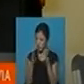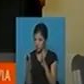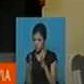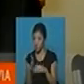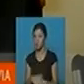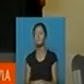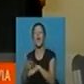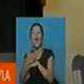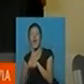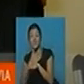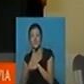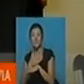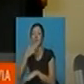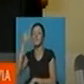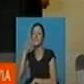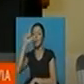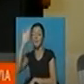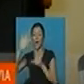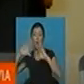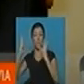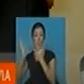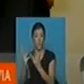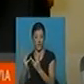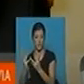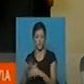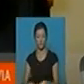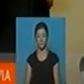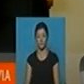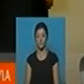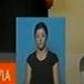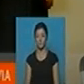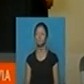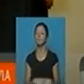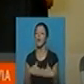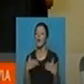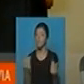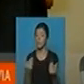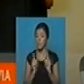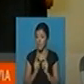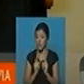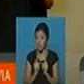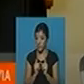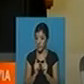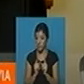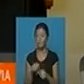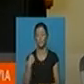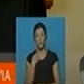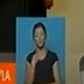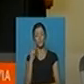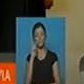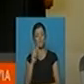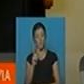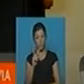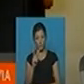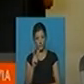las metas del Banco Mundial, ellos mismos en cuanto al apoyo a países. Entonces, en ese sentido, el hecho que estamos viendo que la inversión